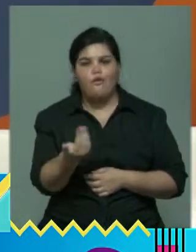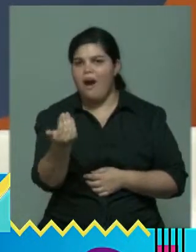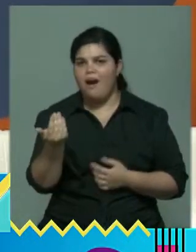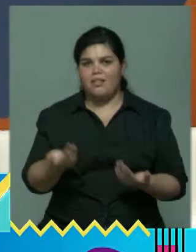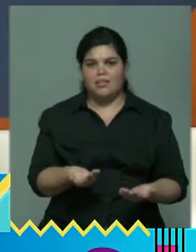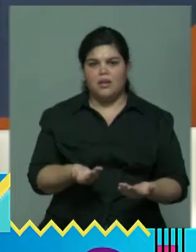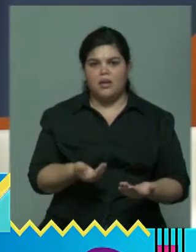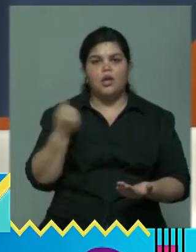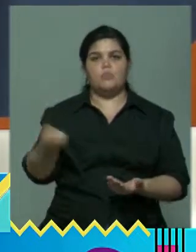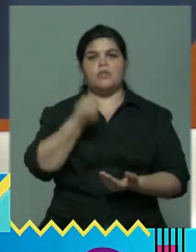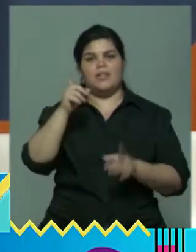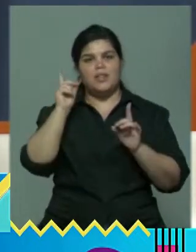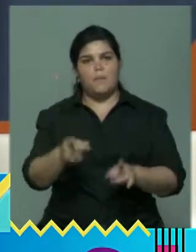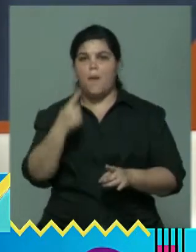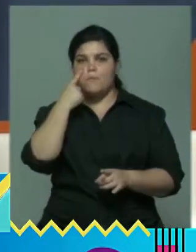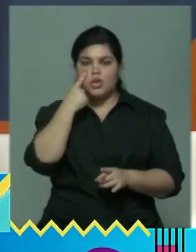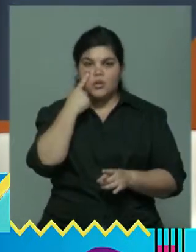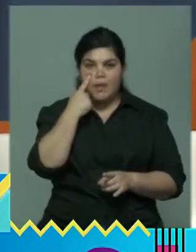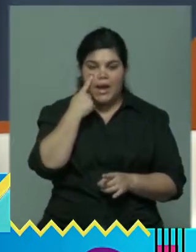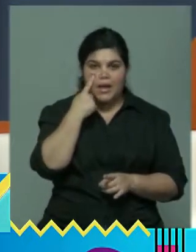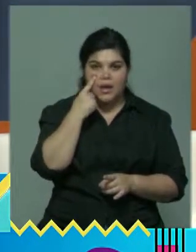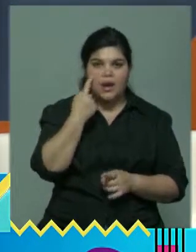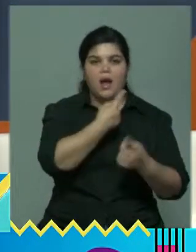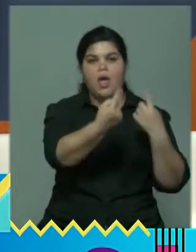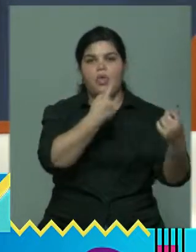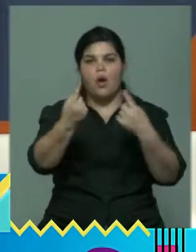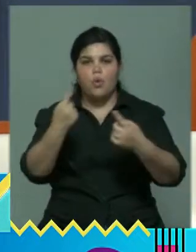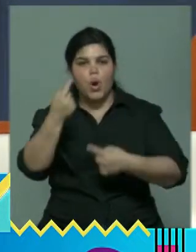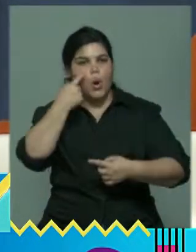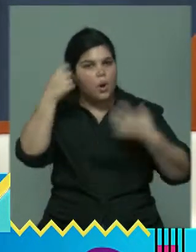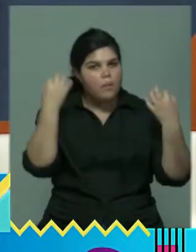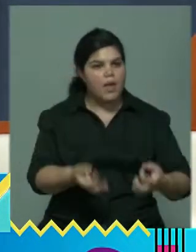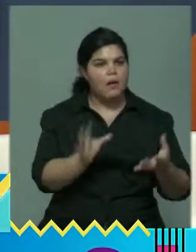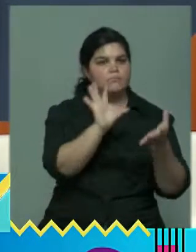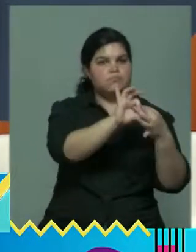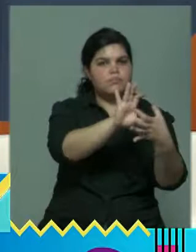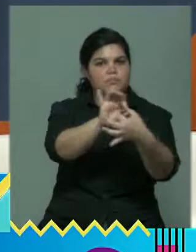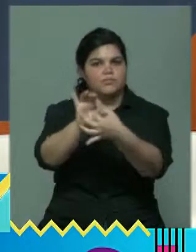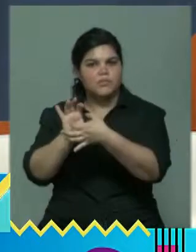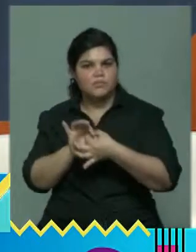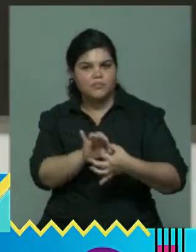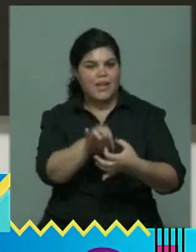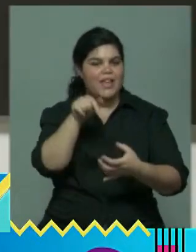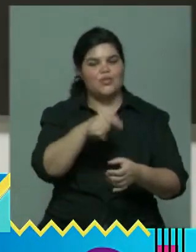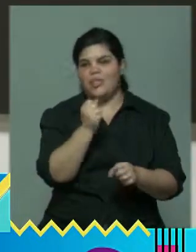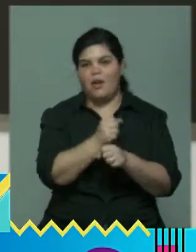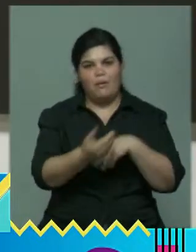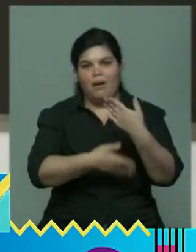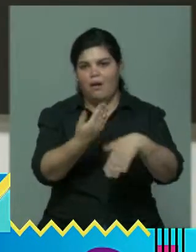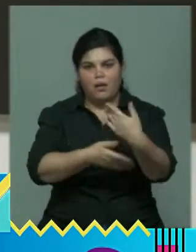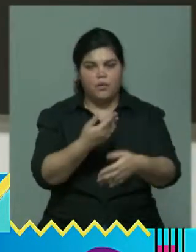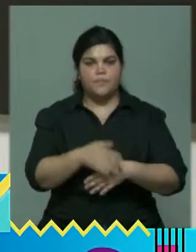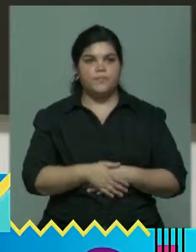mismos agentes municipales tal vez conozcan bien qué es el INADI y sepan cómo conectarnos. Bueno, es todo un trabajo de articulación. Sí, también leía que el tema de administración pública